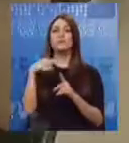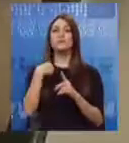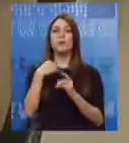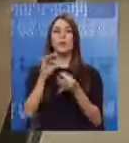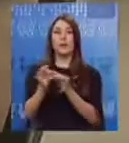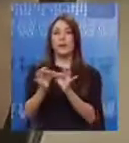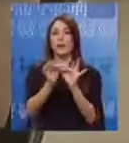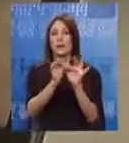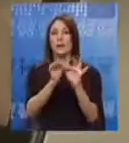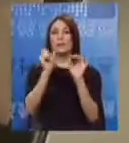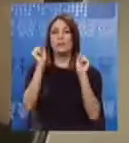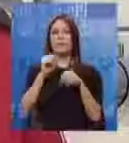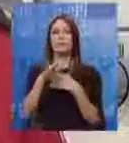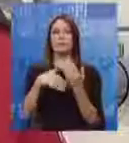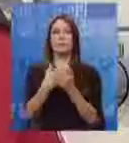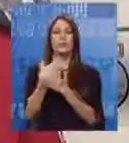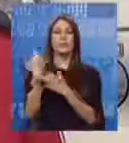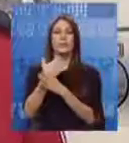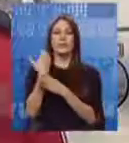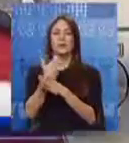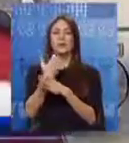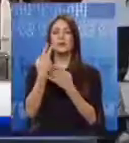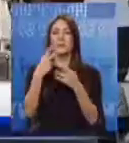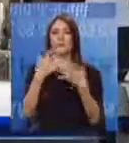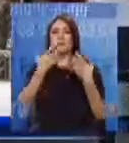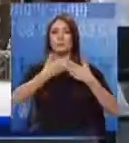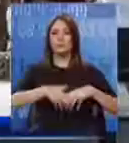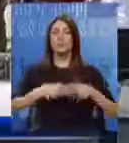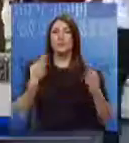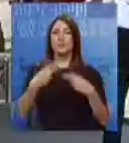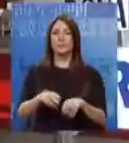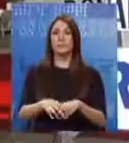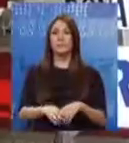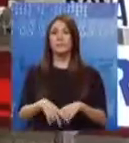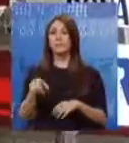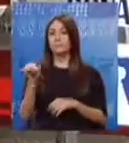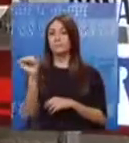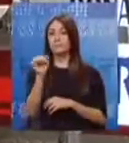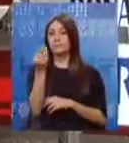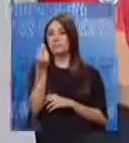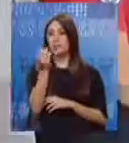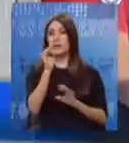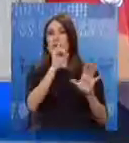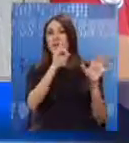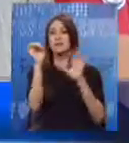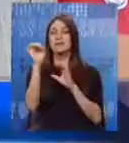acondicionado para que pueda atender todo tipo de emergencias, incluso industriales. El vehículo estaría valorado